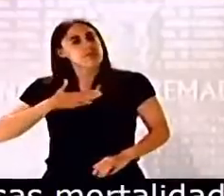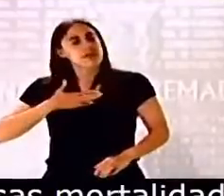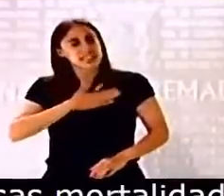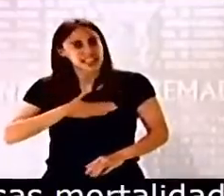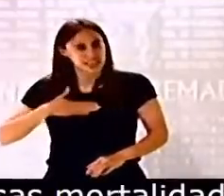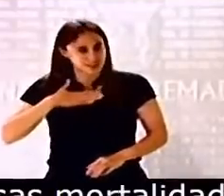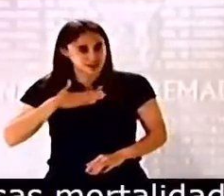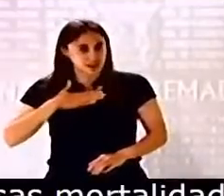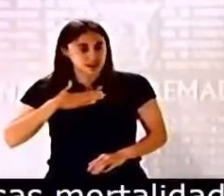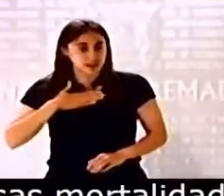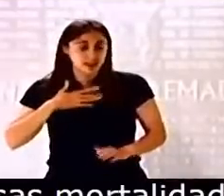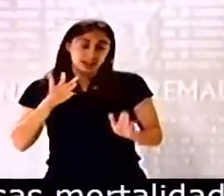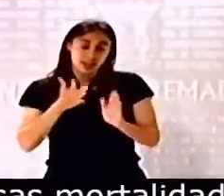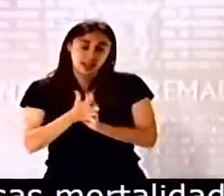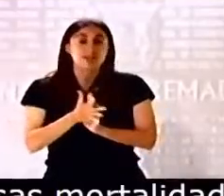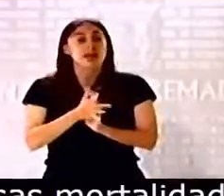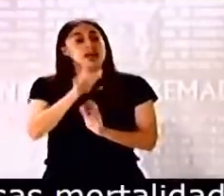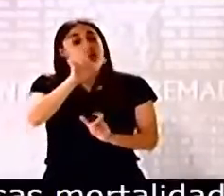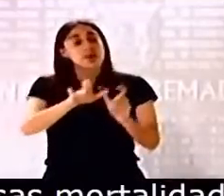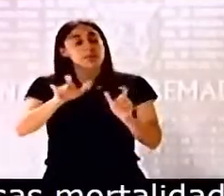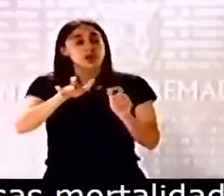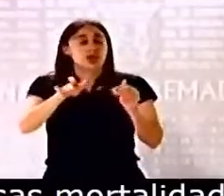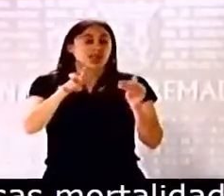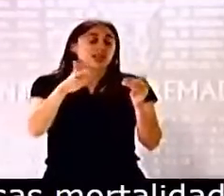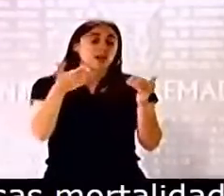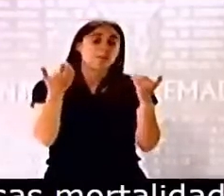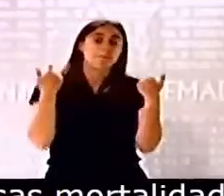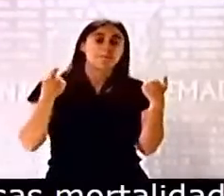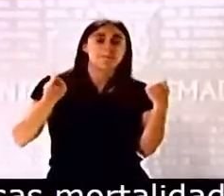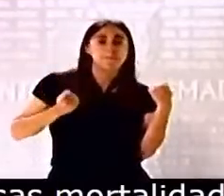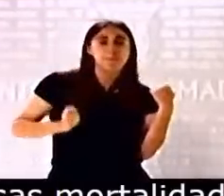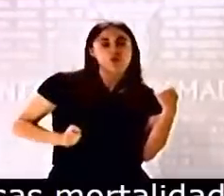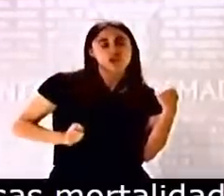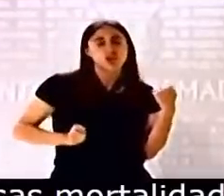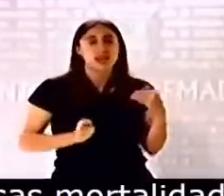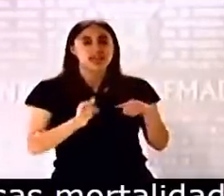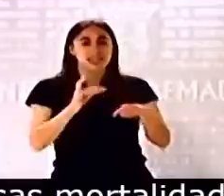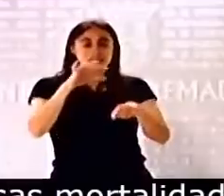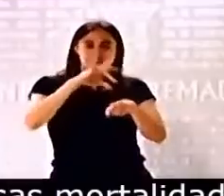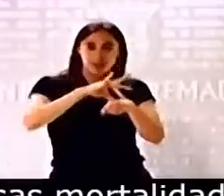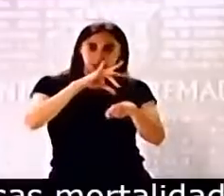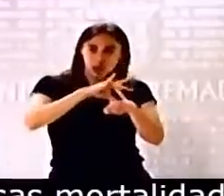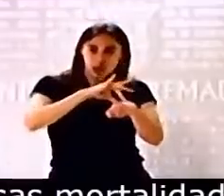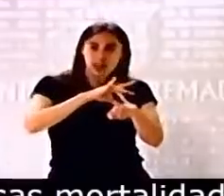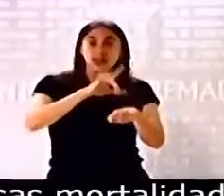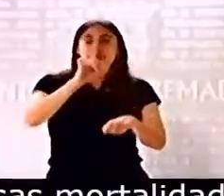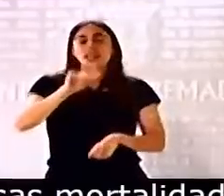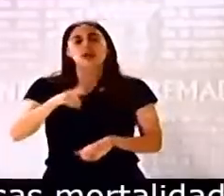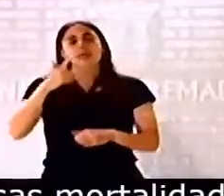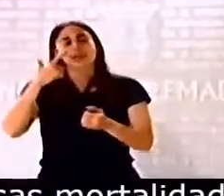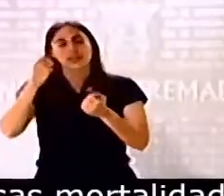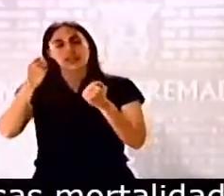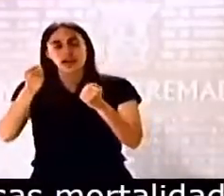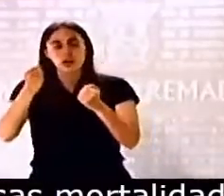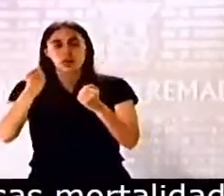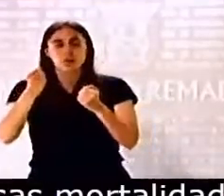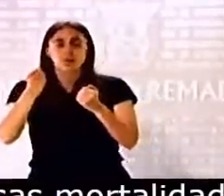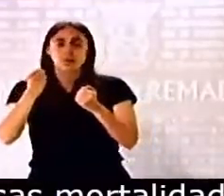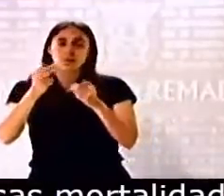nuestros profesionales de epidemiología y nuestros profesionales de la salud pública están declarando todos los casos.